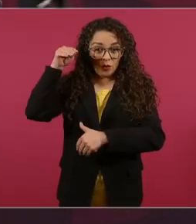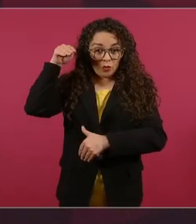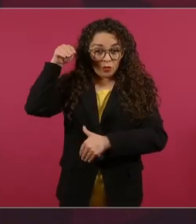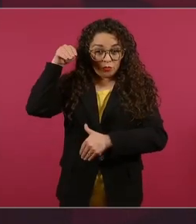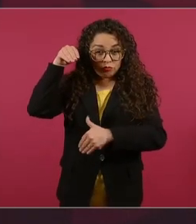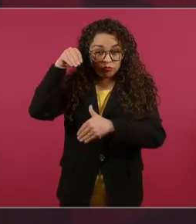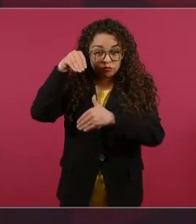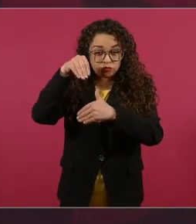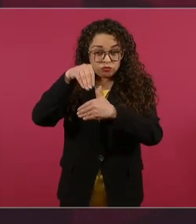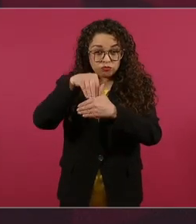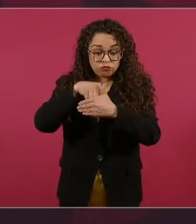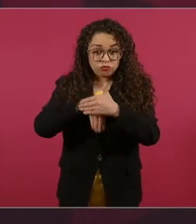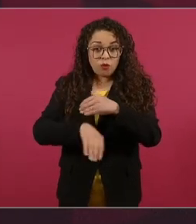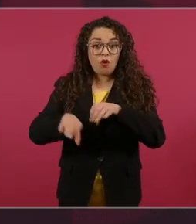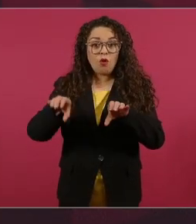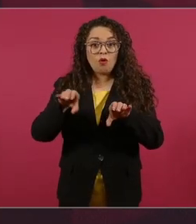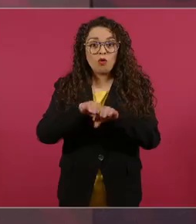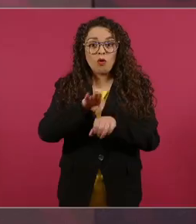una transformación.